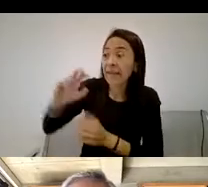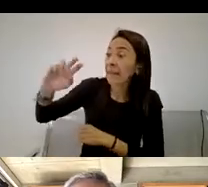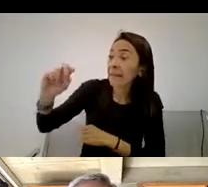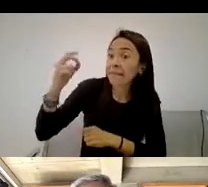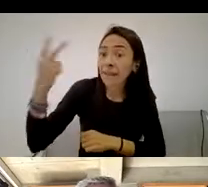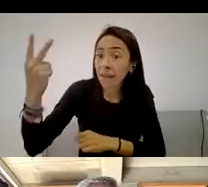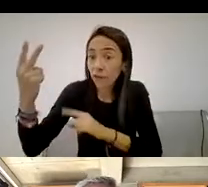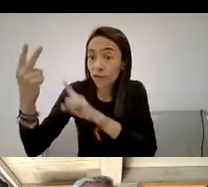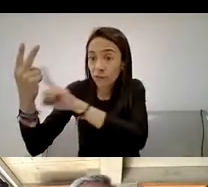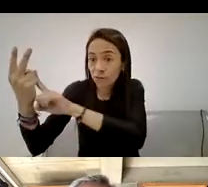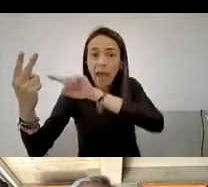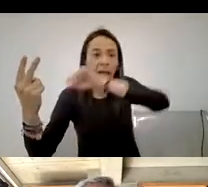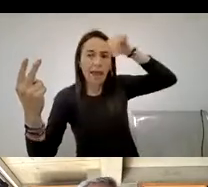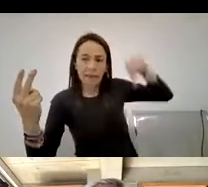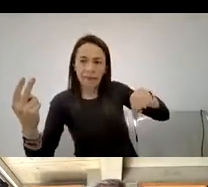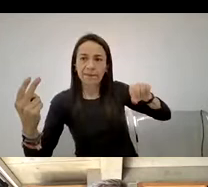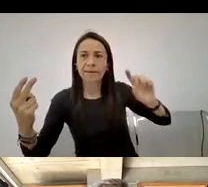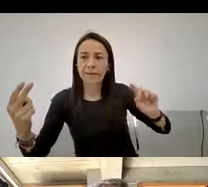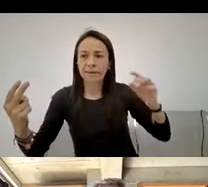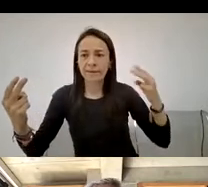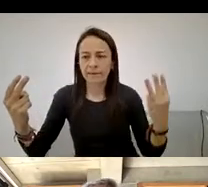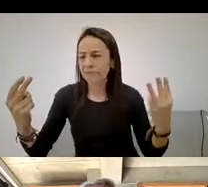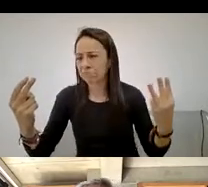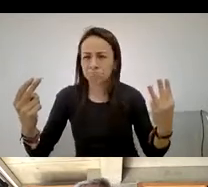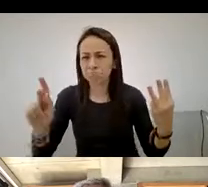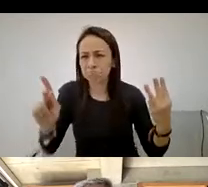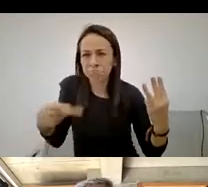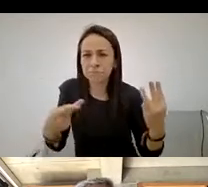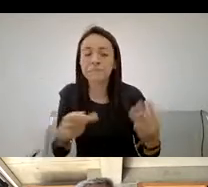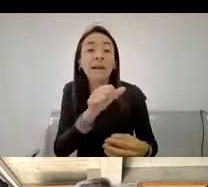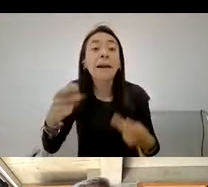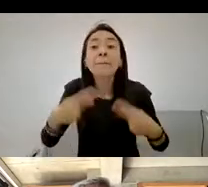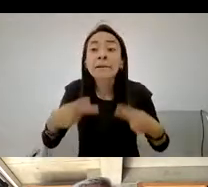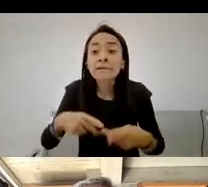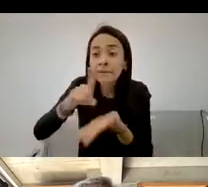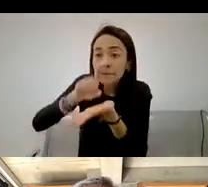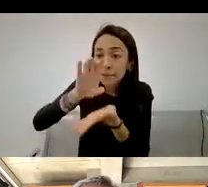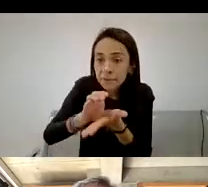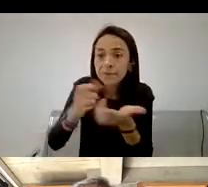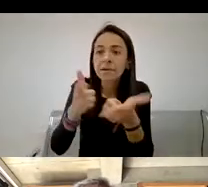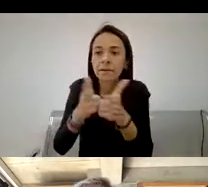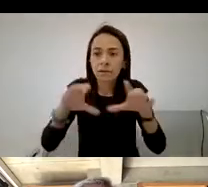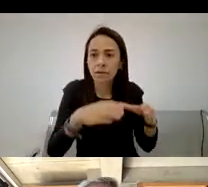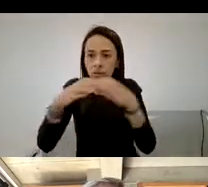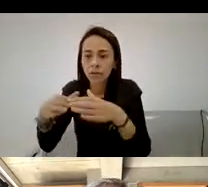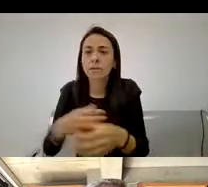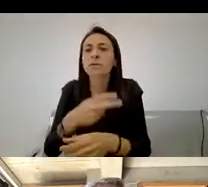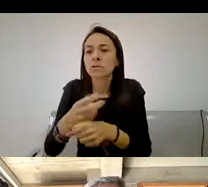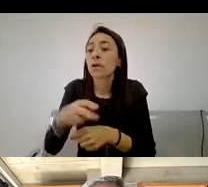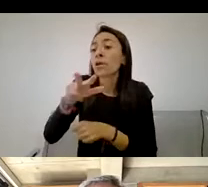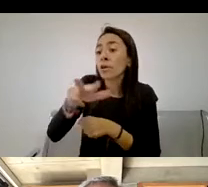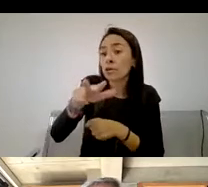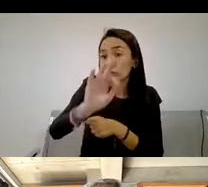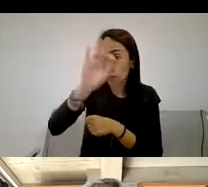Es prácticamente similar. Personas con discapacidad, un segundo grupo, 18% lo atiende.